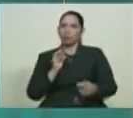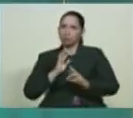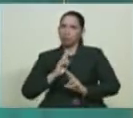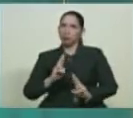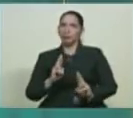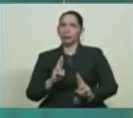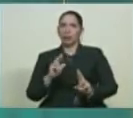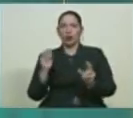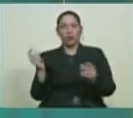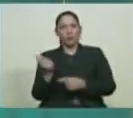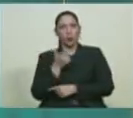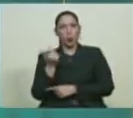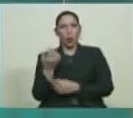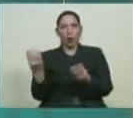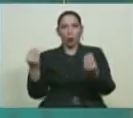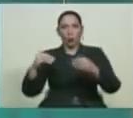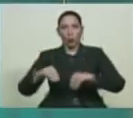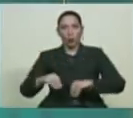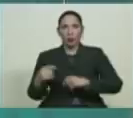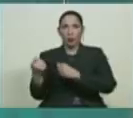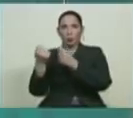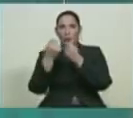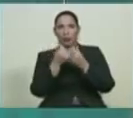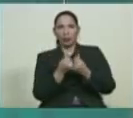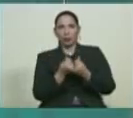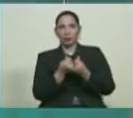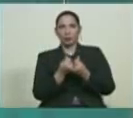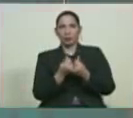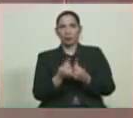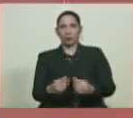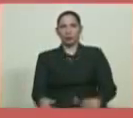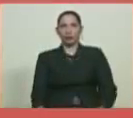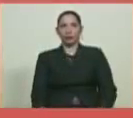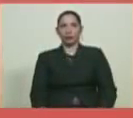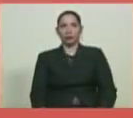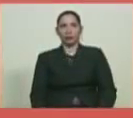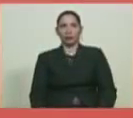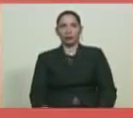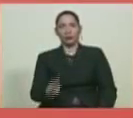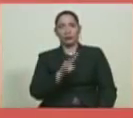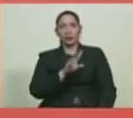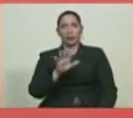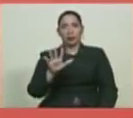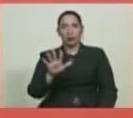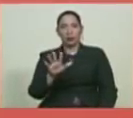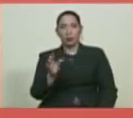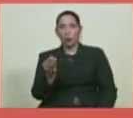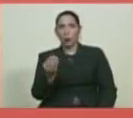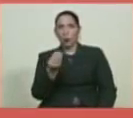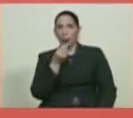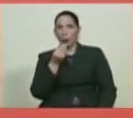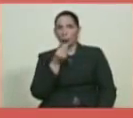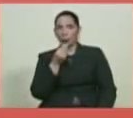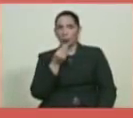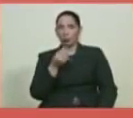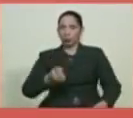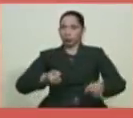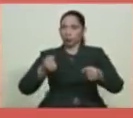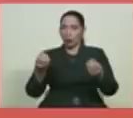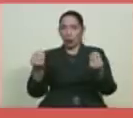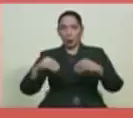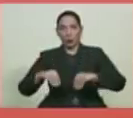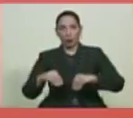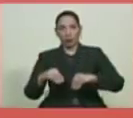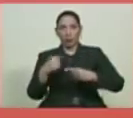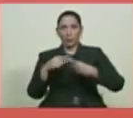en la búsqueda de acuerdo para los precios de los 25 rubros alimenticios, para la búsqueda de acuerdo en